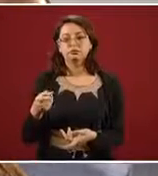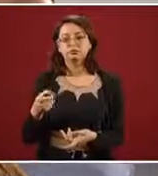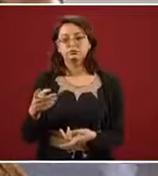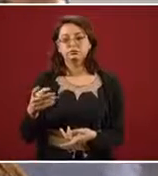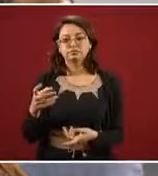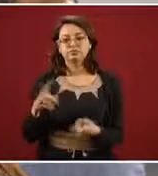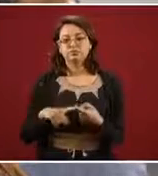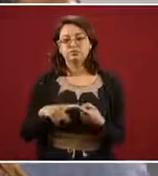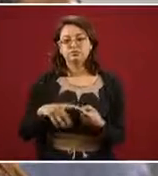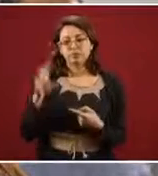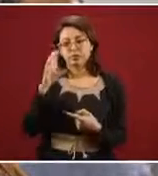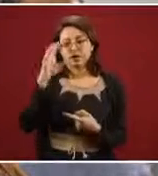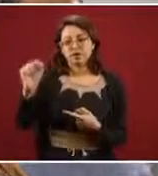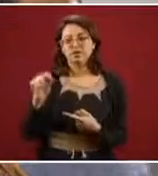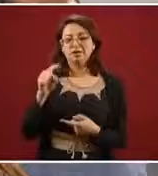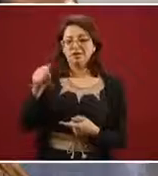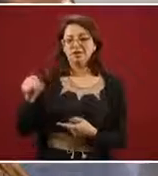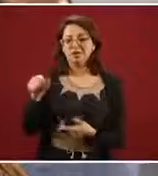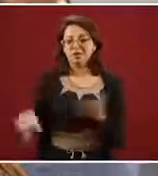Churumuco,